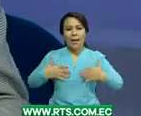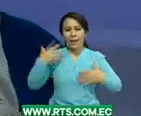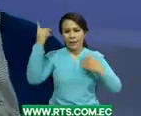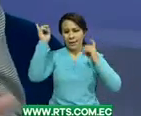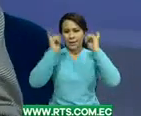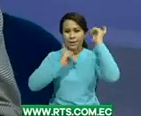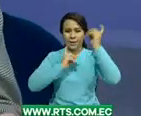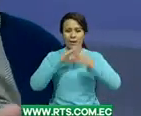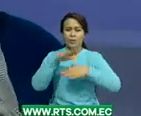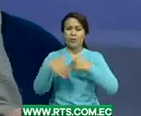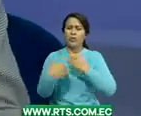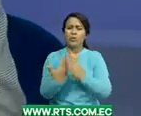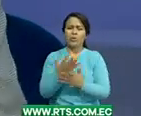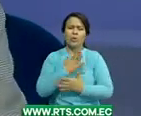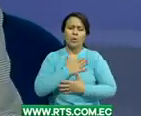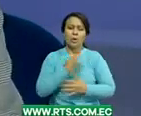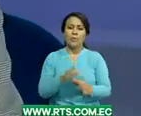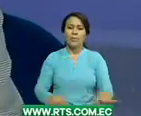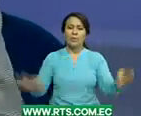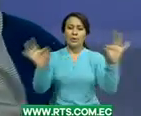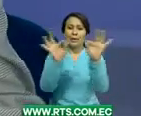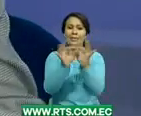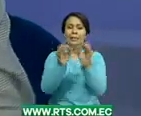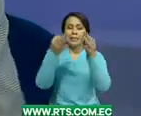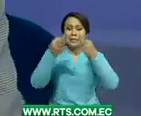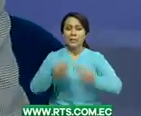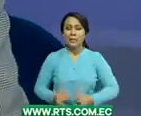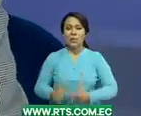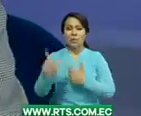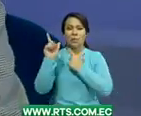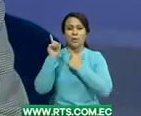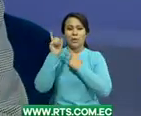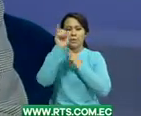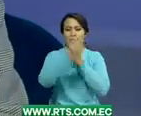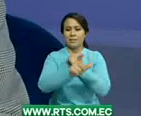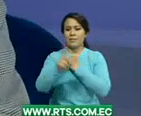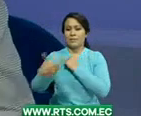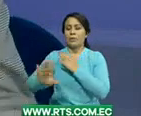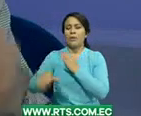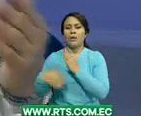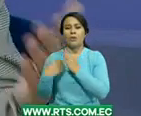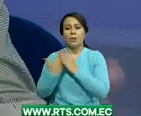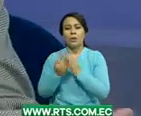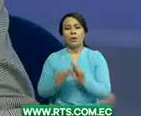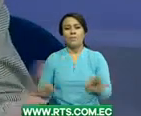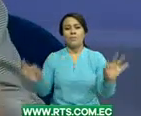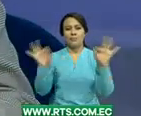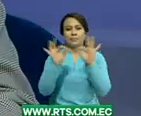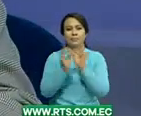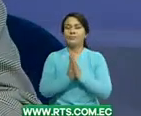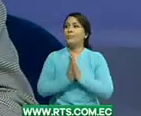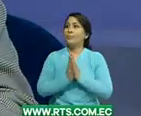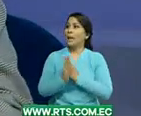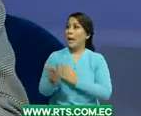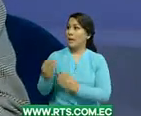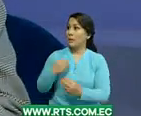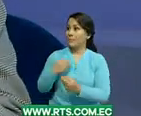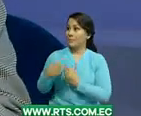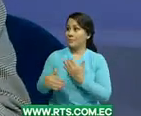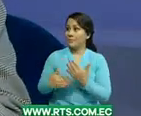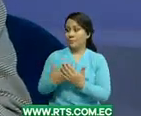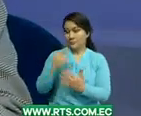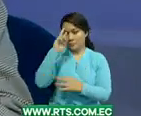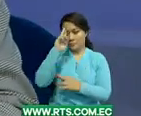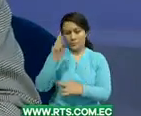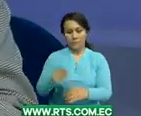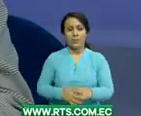garantizar algo que es tan sensible, que es la seguridad de los ecuatorianos, un tema de seguridad nacional. Sin duda. Y lo segundo, la repotenciación significa el